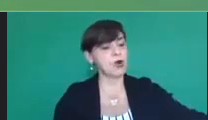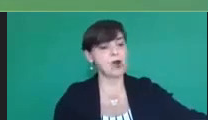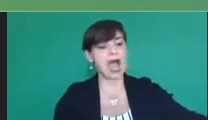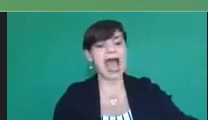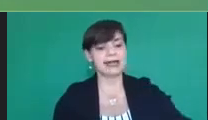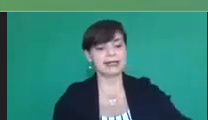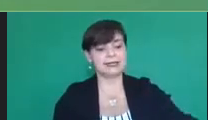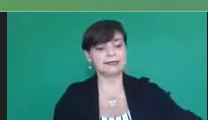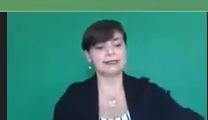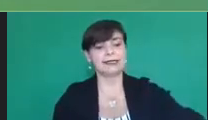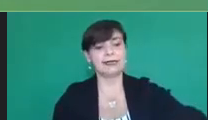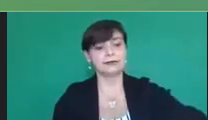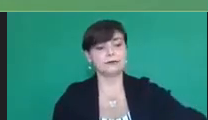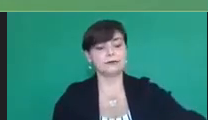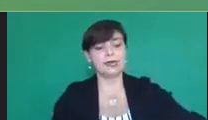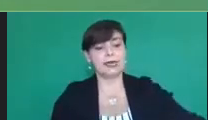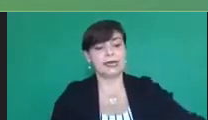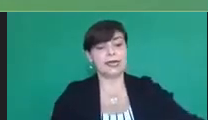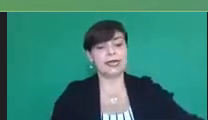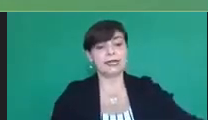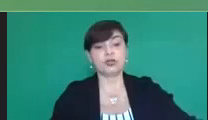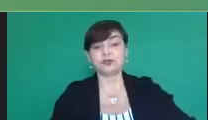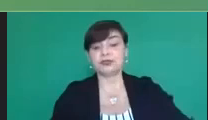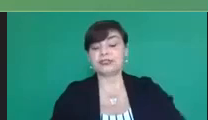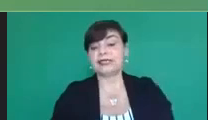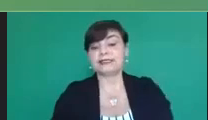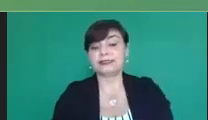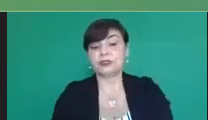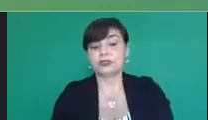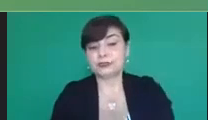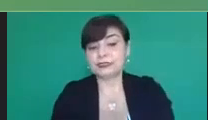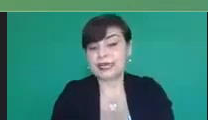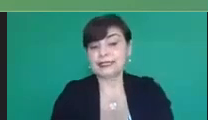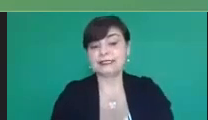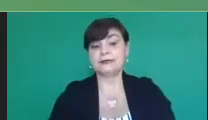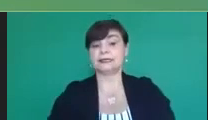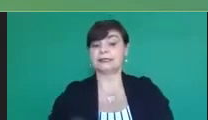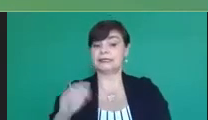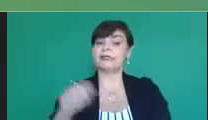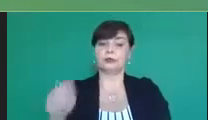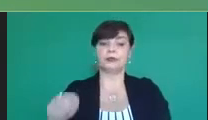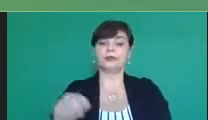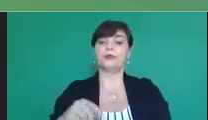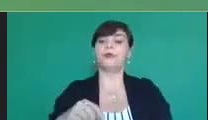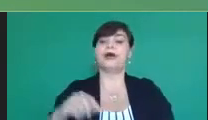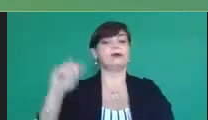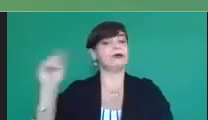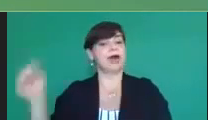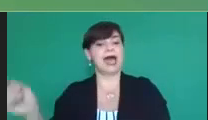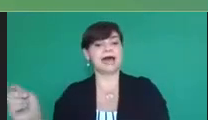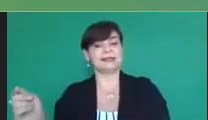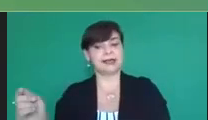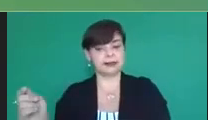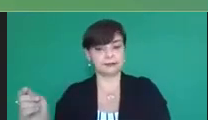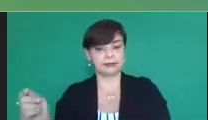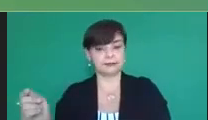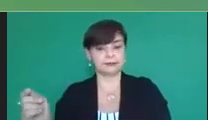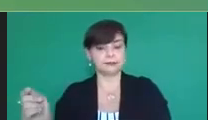México, Argentina, los porcentajes iban de 0.4 hacia